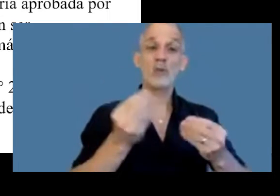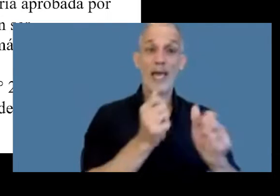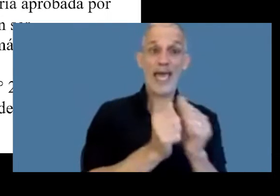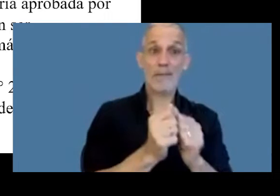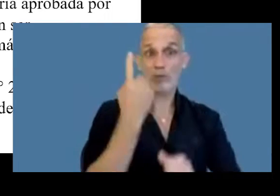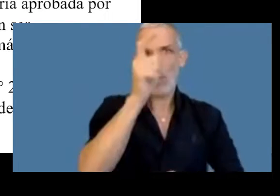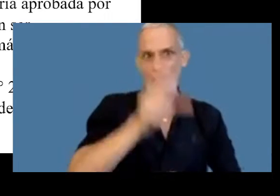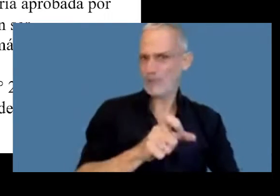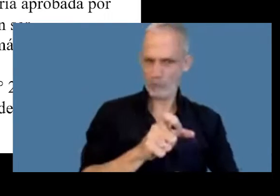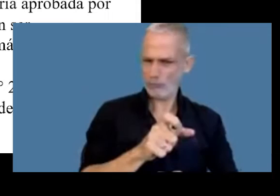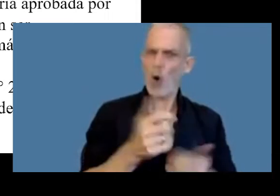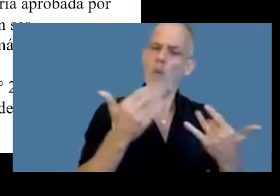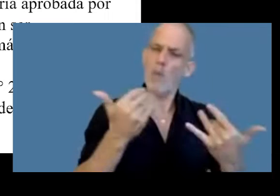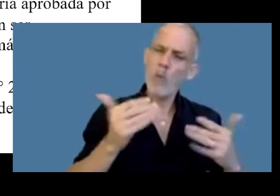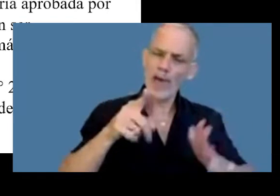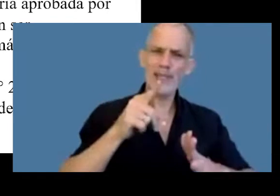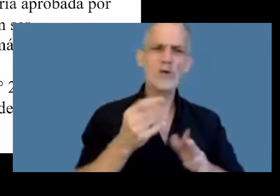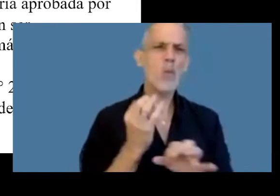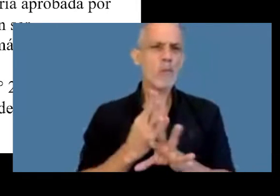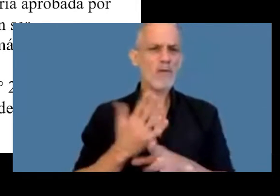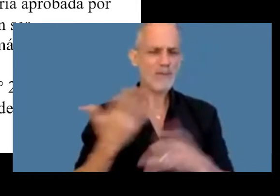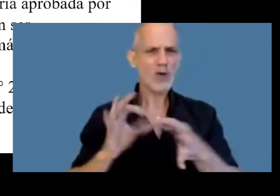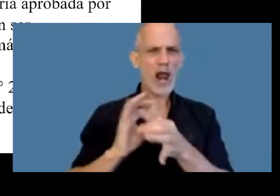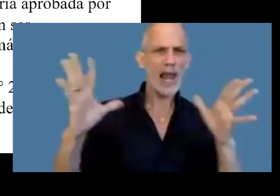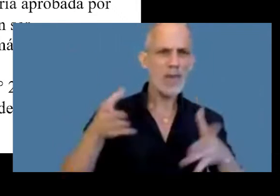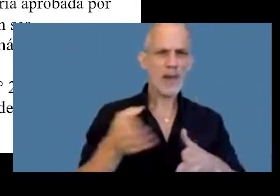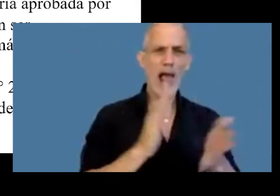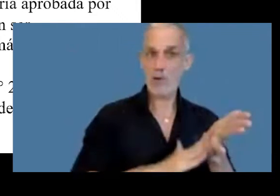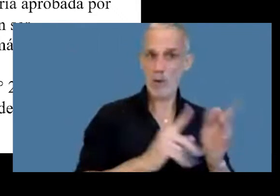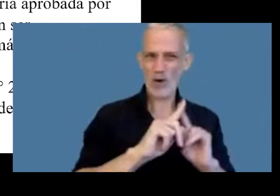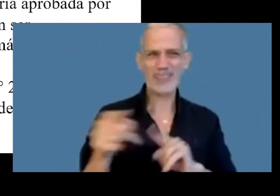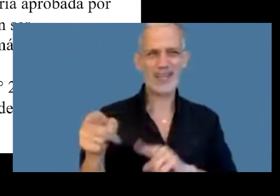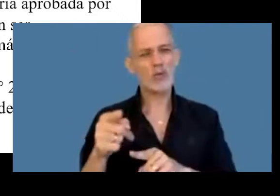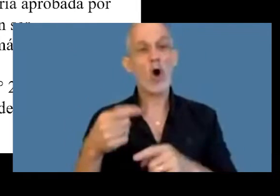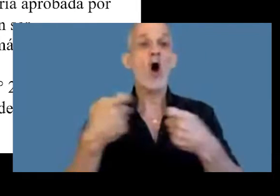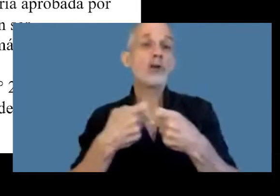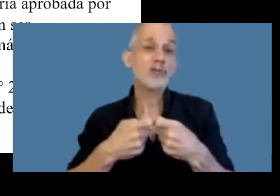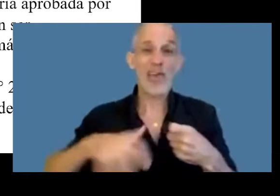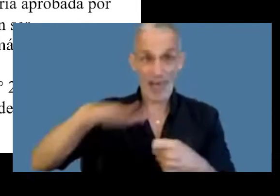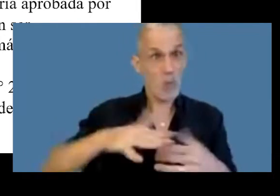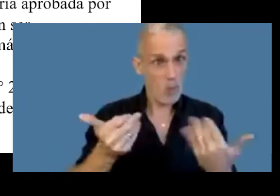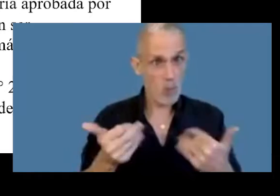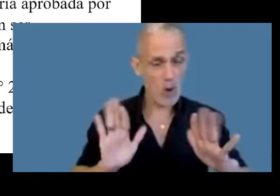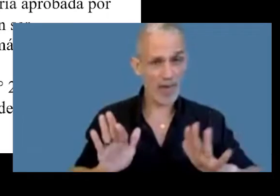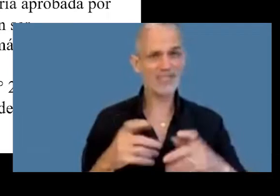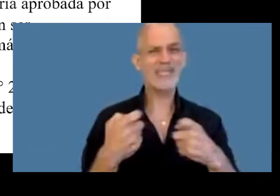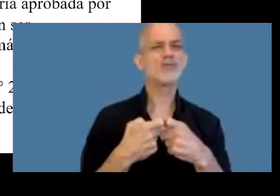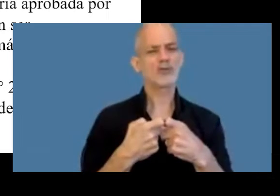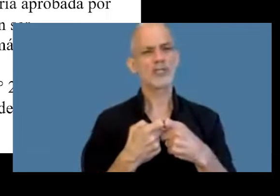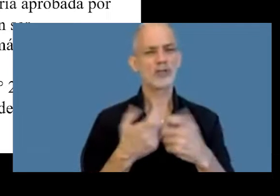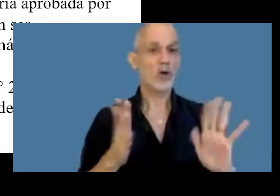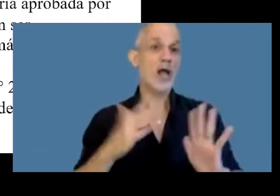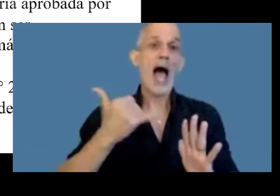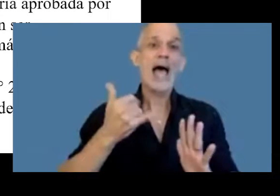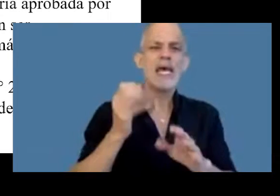unipersonal, puede ser un profesional liberal, puede ser una sociedad comercial. Mientras tenga una actividad,